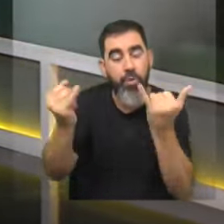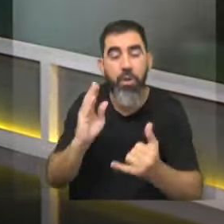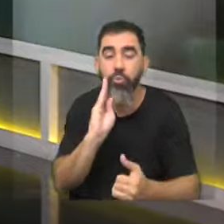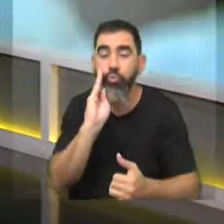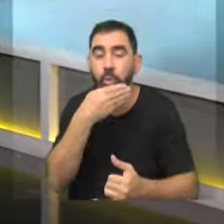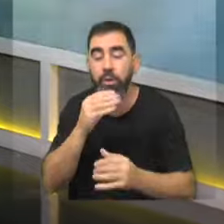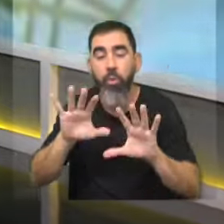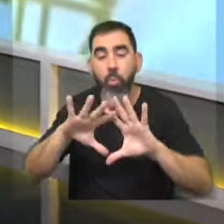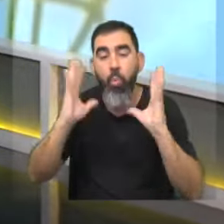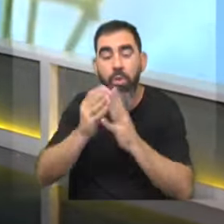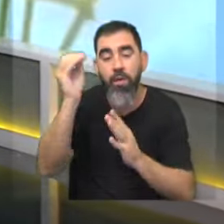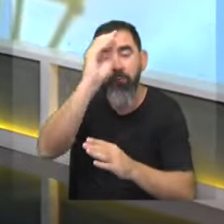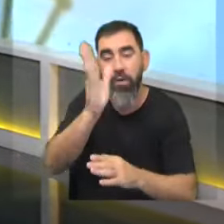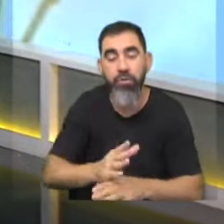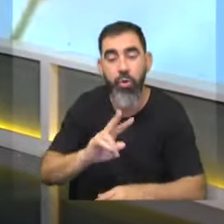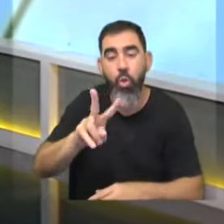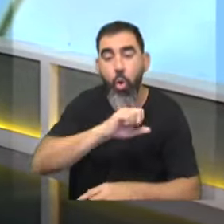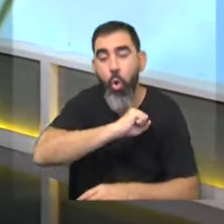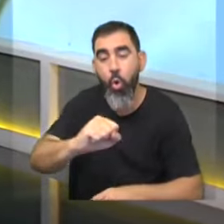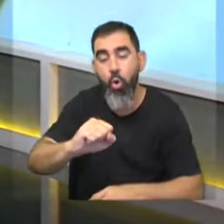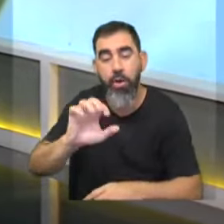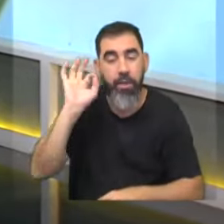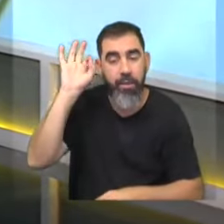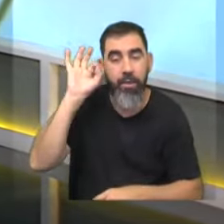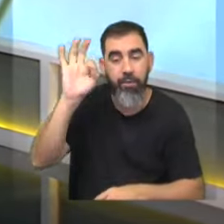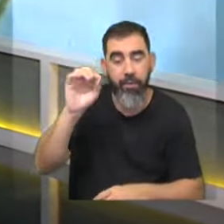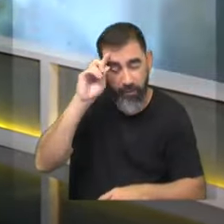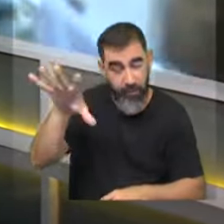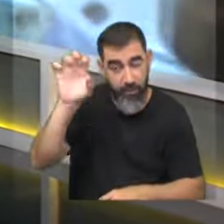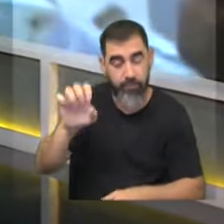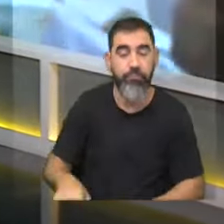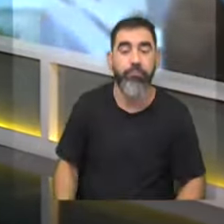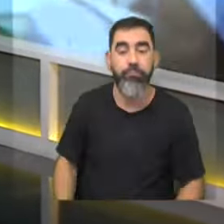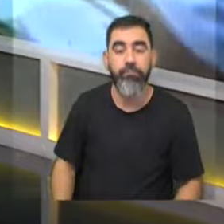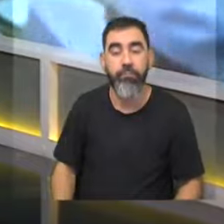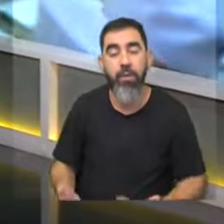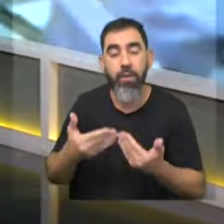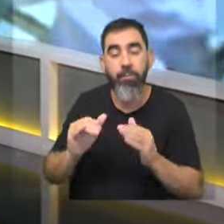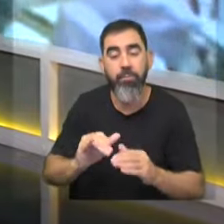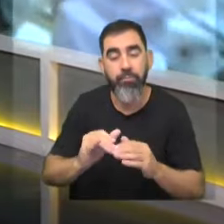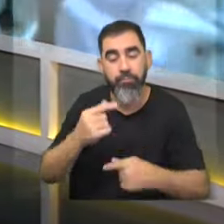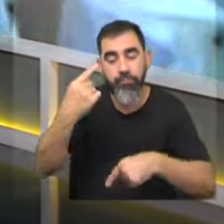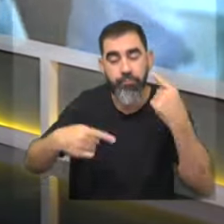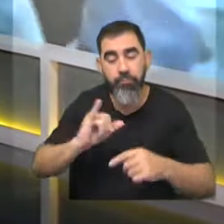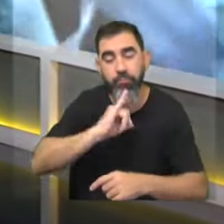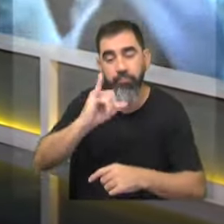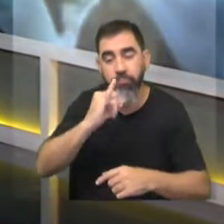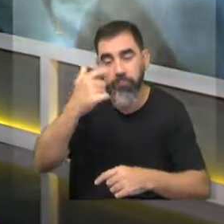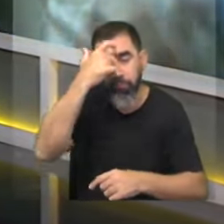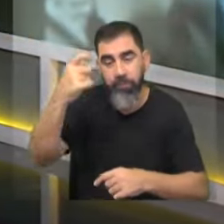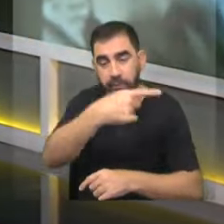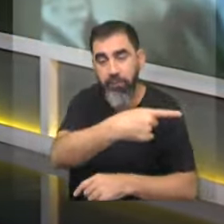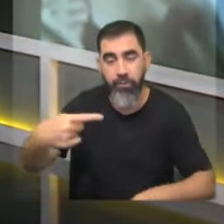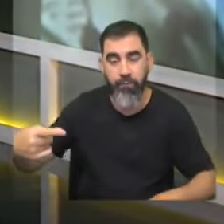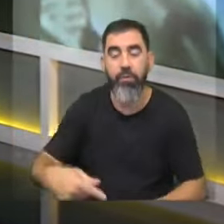en el Mundial de Brasil le hacía 2 goles a los ingleses, lo recordarán. Pero como siempre, arrancamos con el Salpicón y las principales